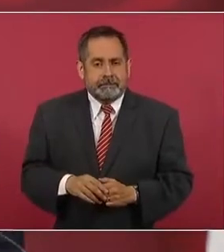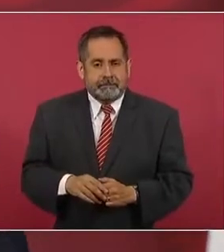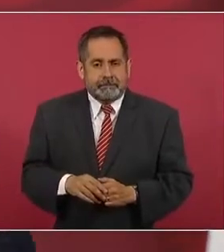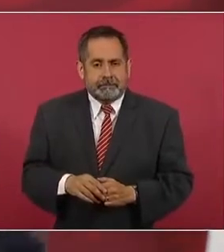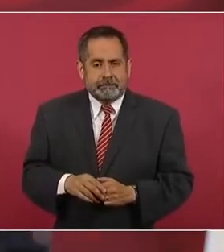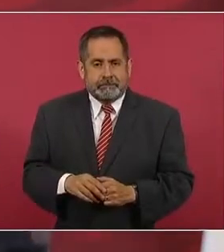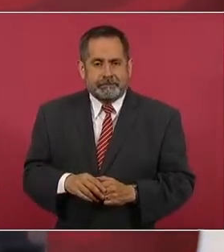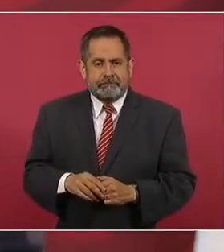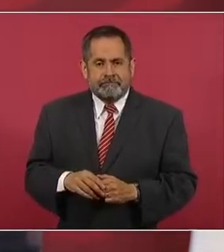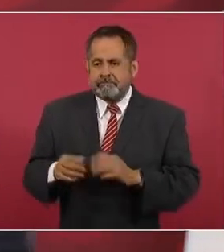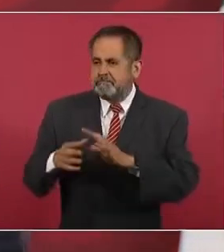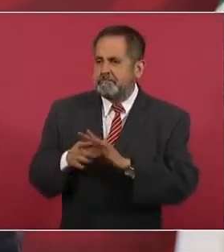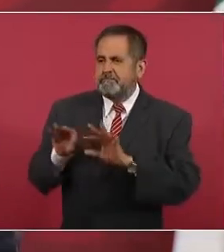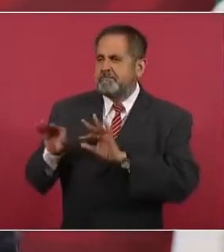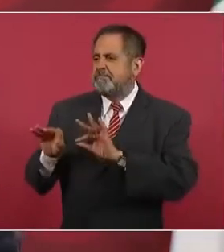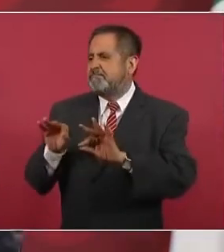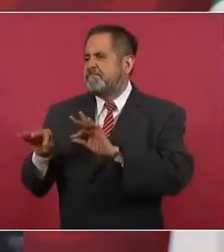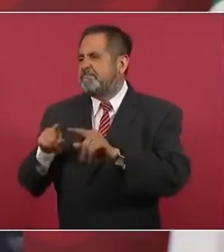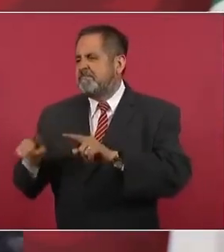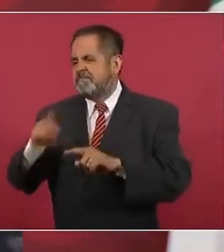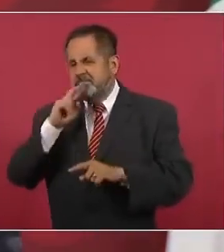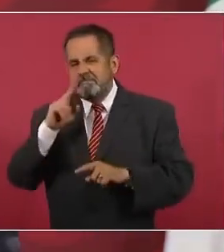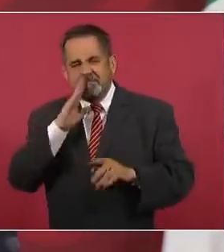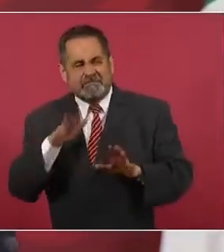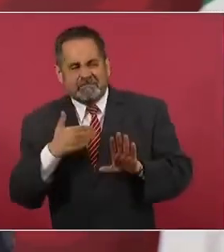a todos.